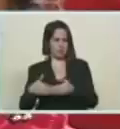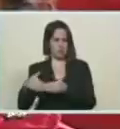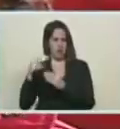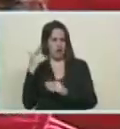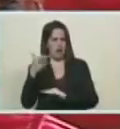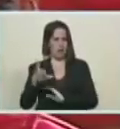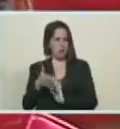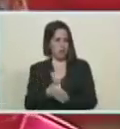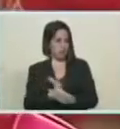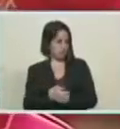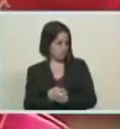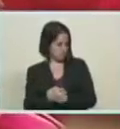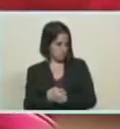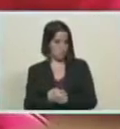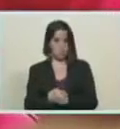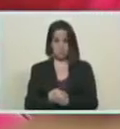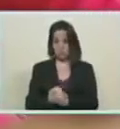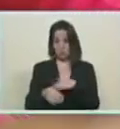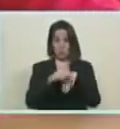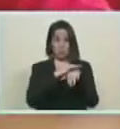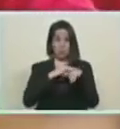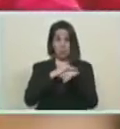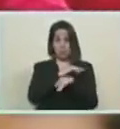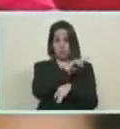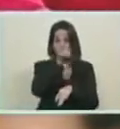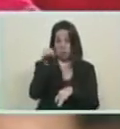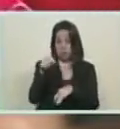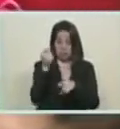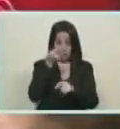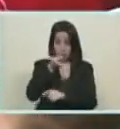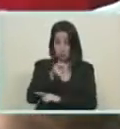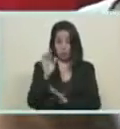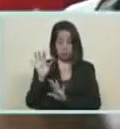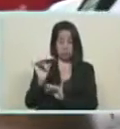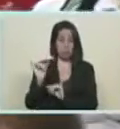Con el permiso de los que estén graduados en Harvard aquí, estén presentes.